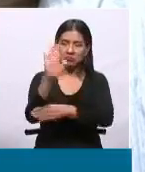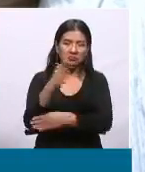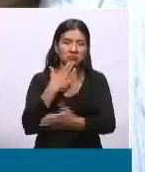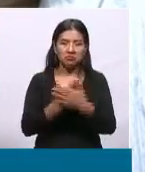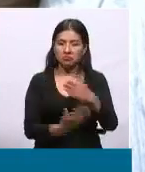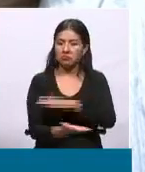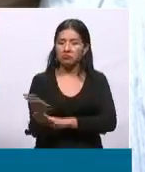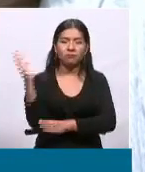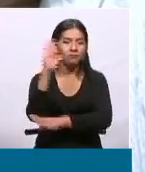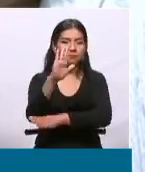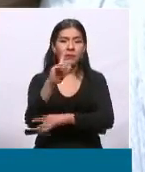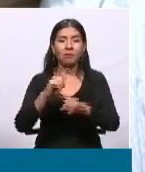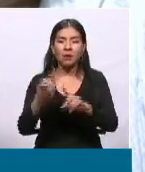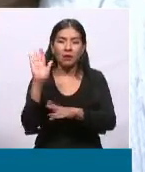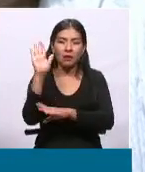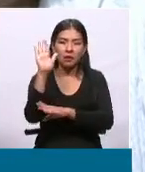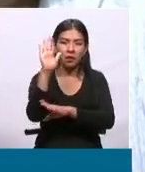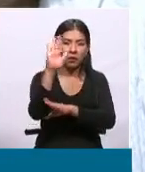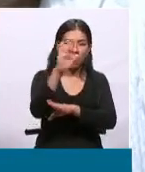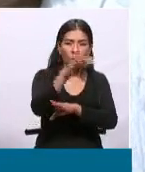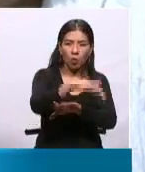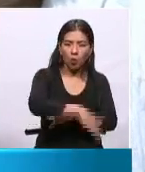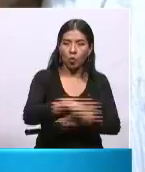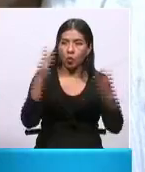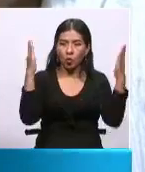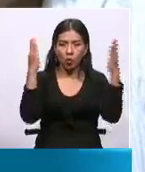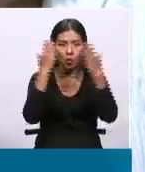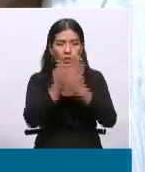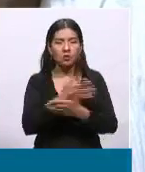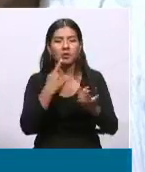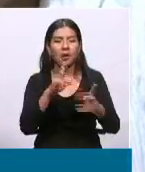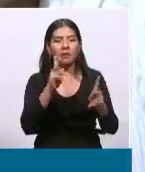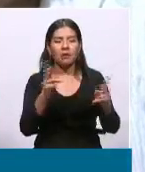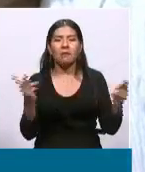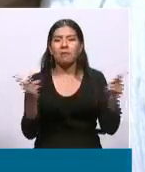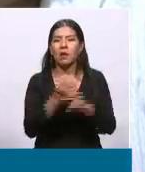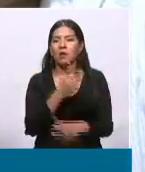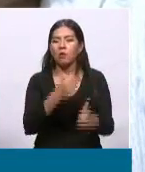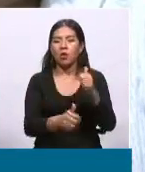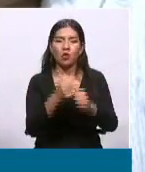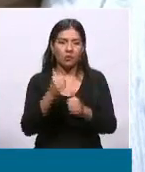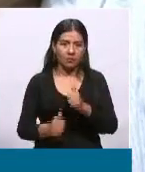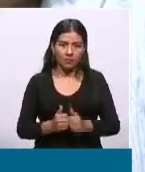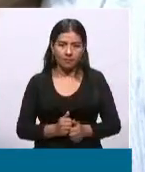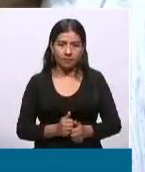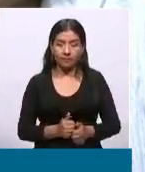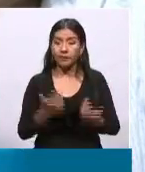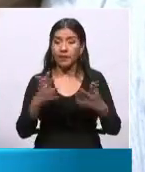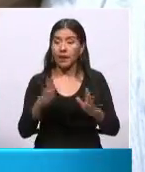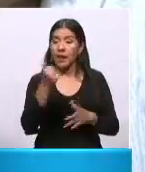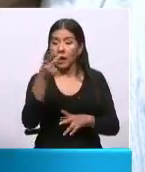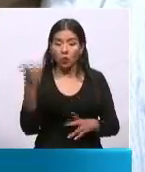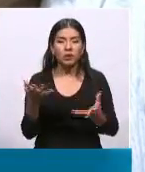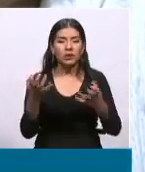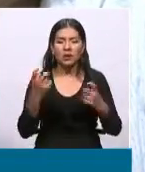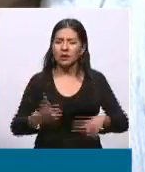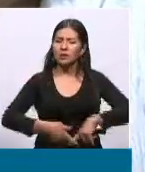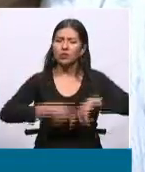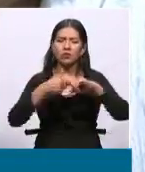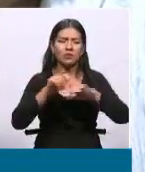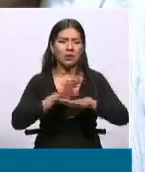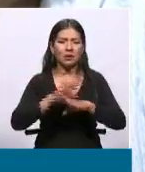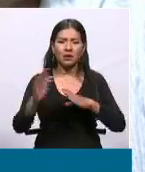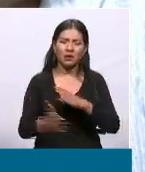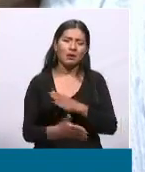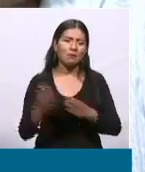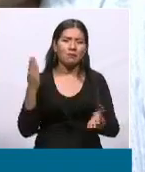tarde, noche, ya la situación se va complicando. ¿Cómo ve estos elementos? Hay quienes quieren ya de una vez que se levante el paro allá en Santa